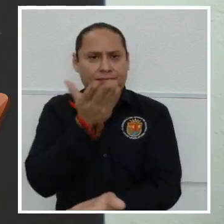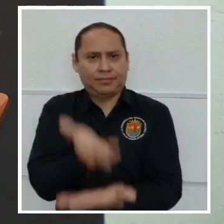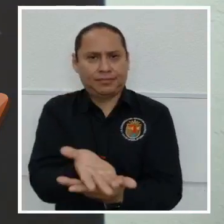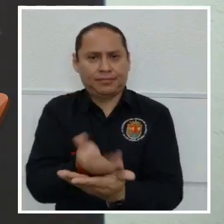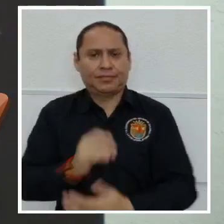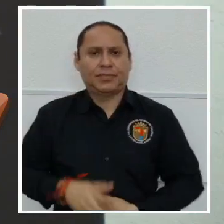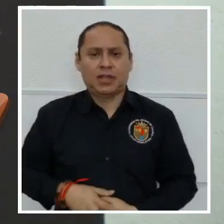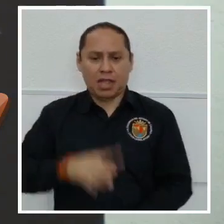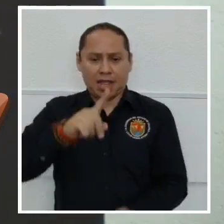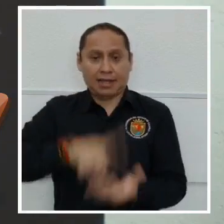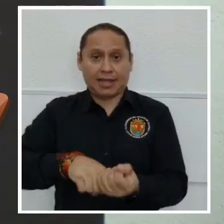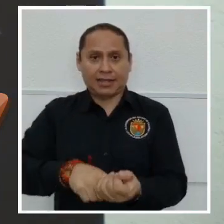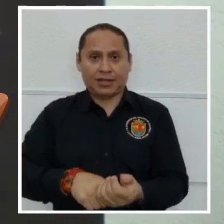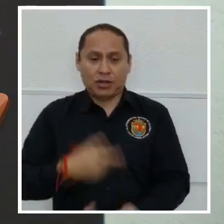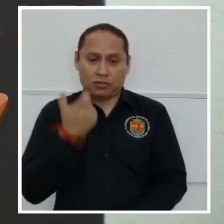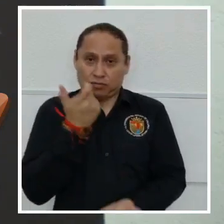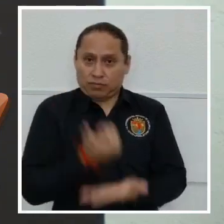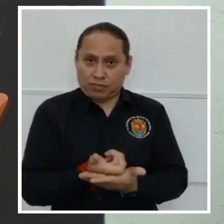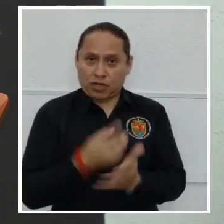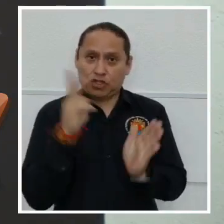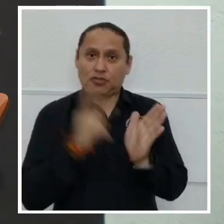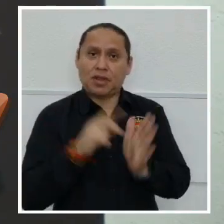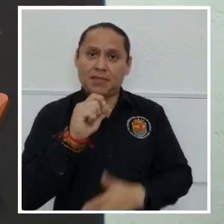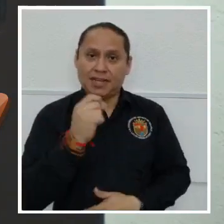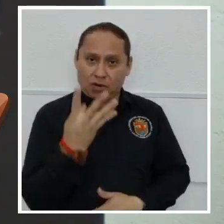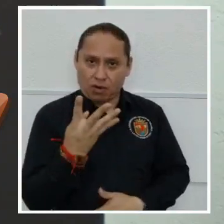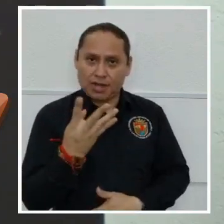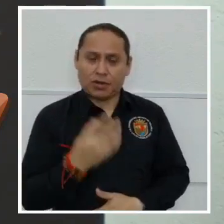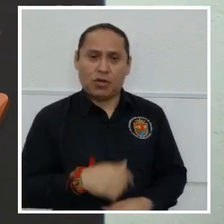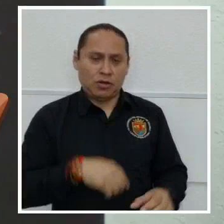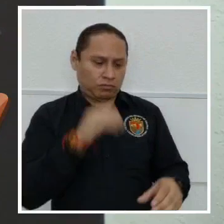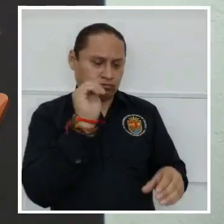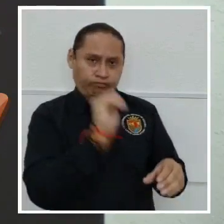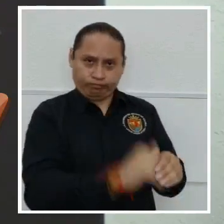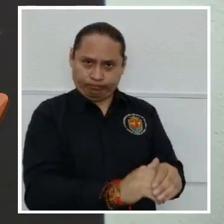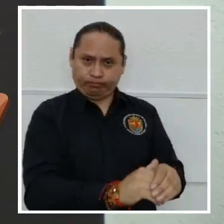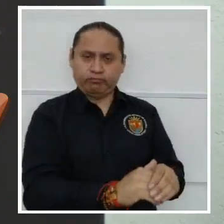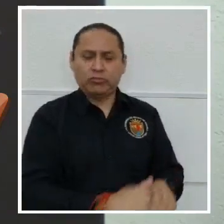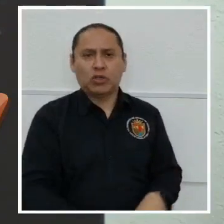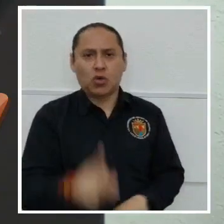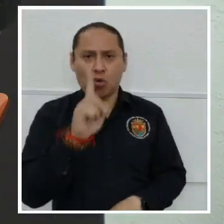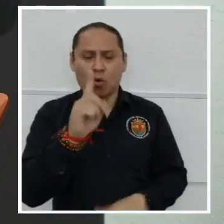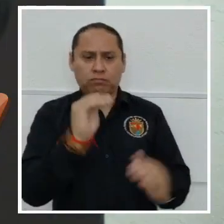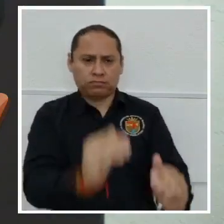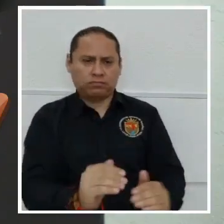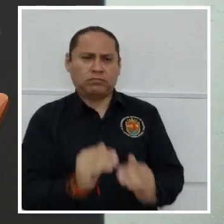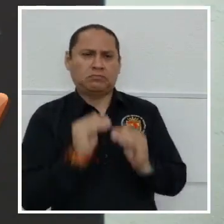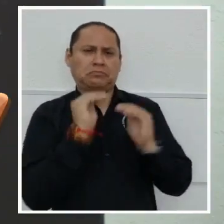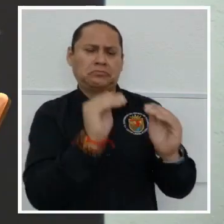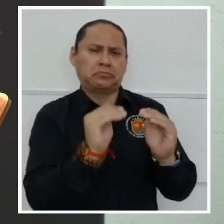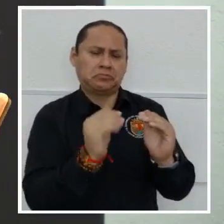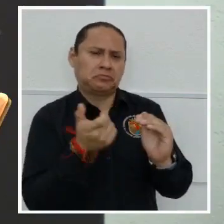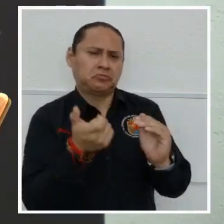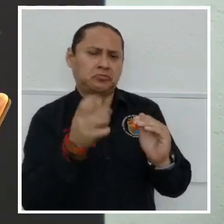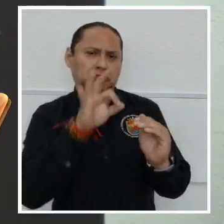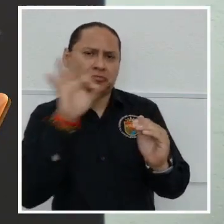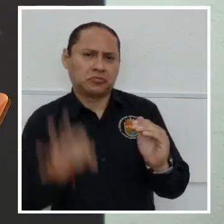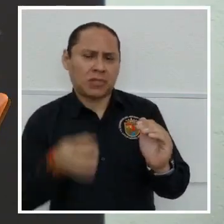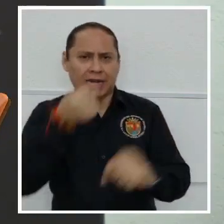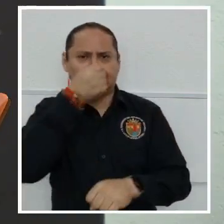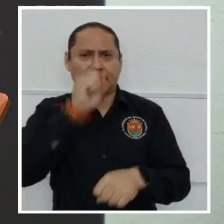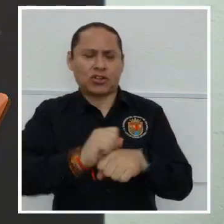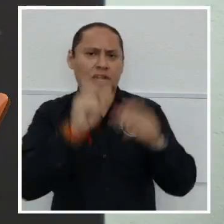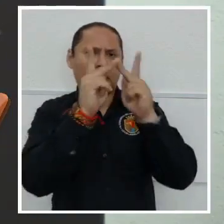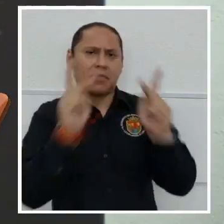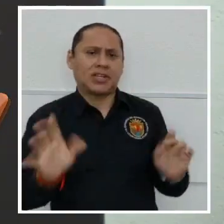dentro del presupuesto de egreso de 2024 ahora se considere Un aumento significativo para la secretaría de